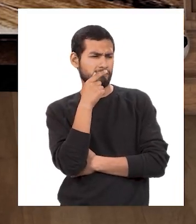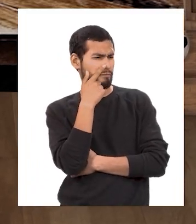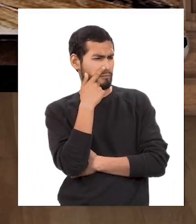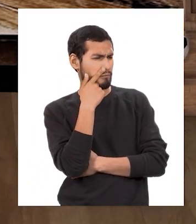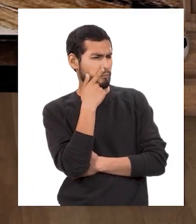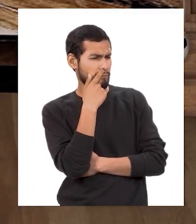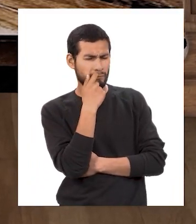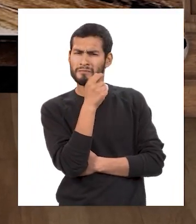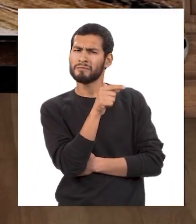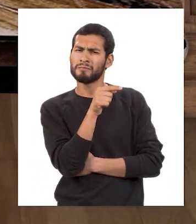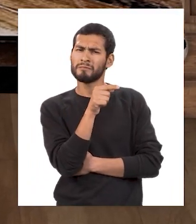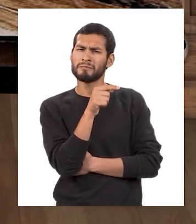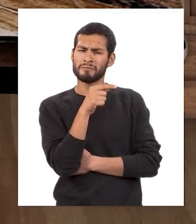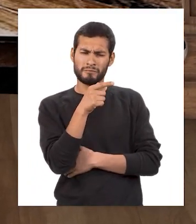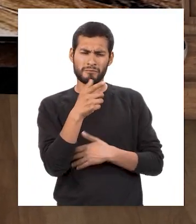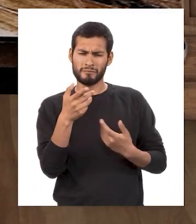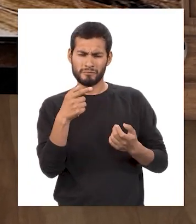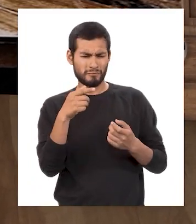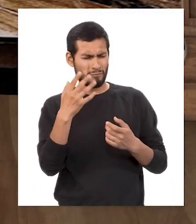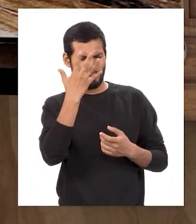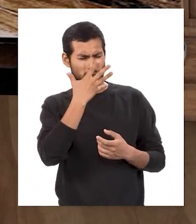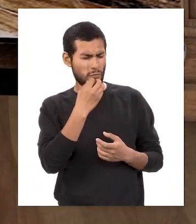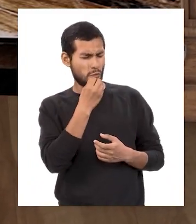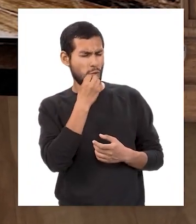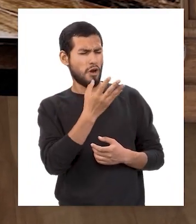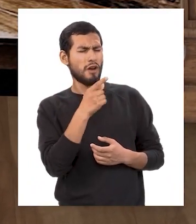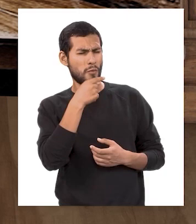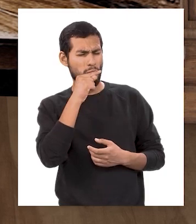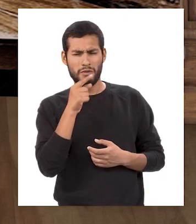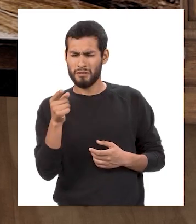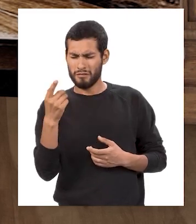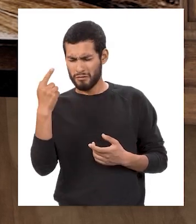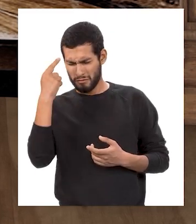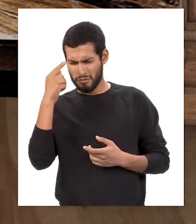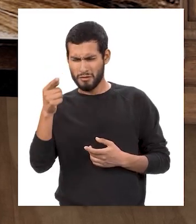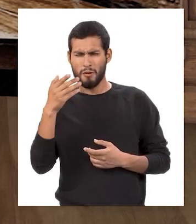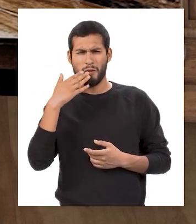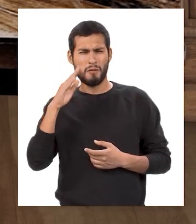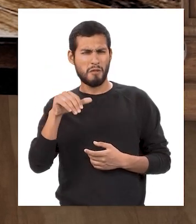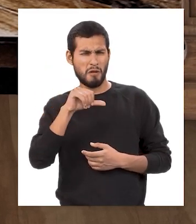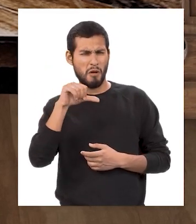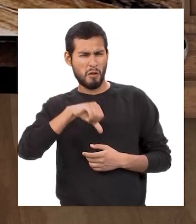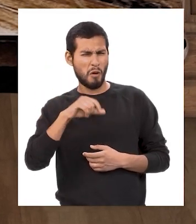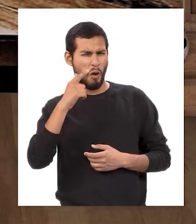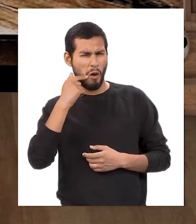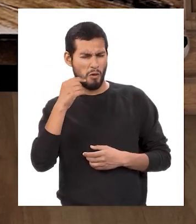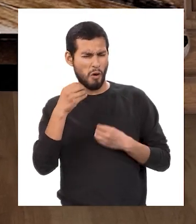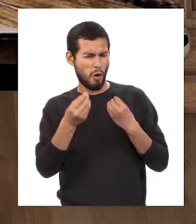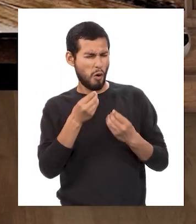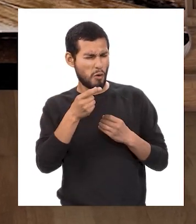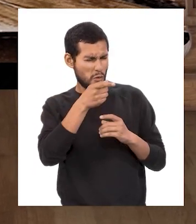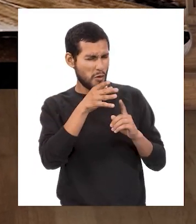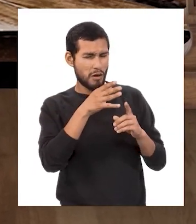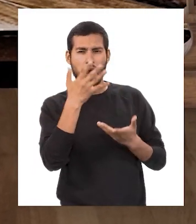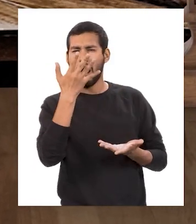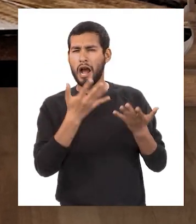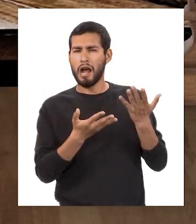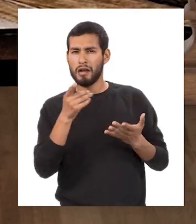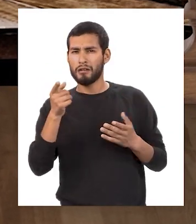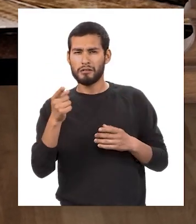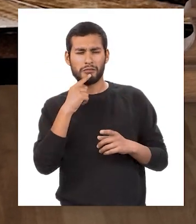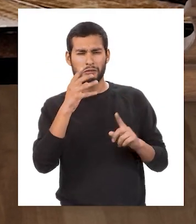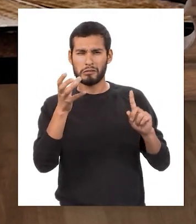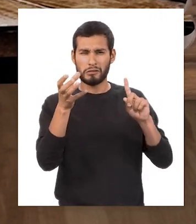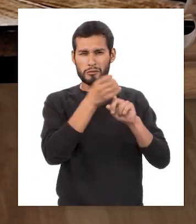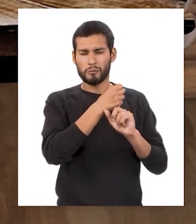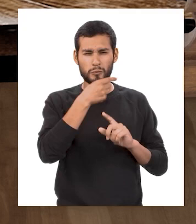¿De dónde habrá sacado este bribón a tan hermosa mujer? Teniendo en cuenta la condición de este sujeto, estoy 100% seguro que es un